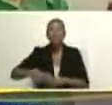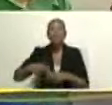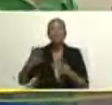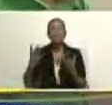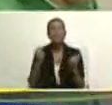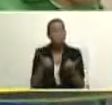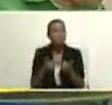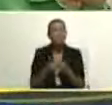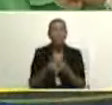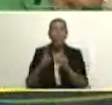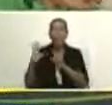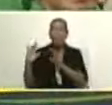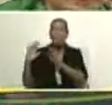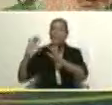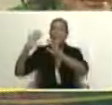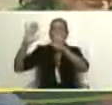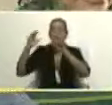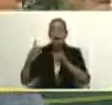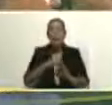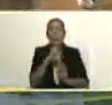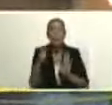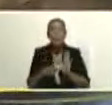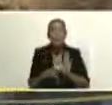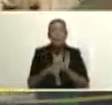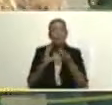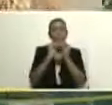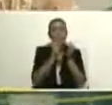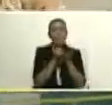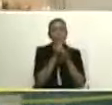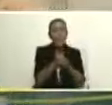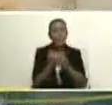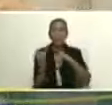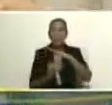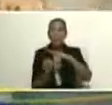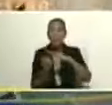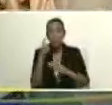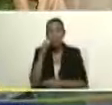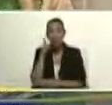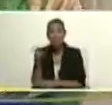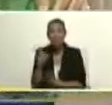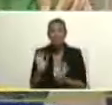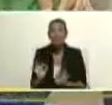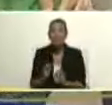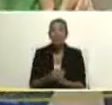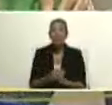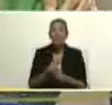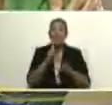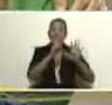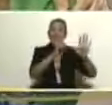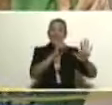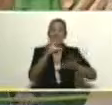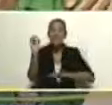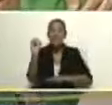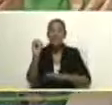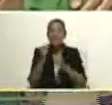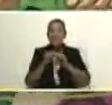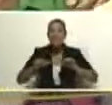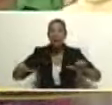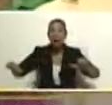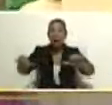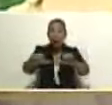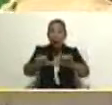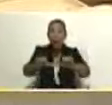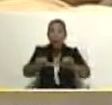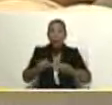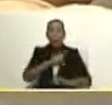un milagro para estas instituciones educativas. Esta institución educativa tiene 60 aulas. Hoy